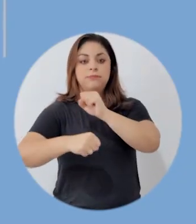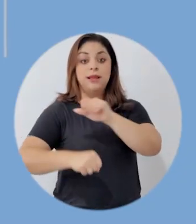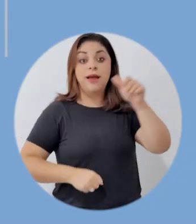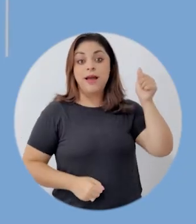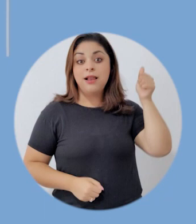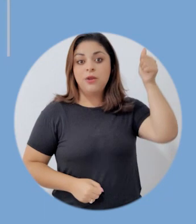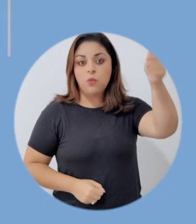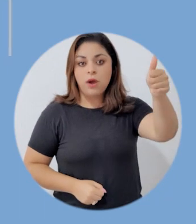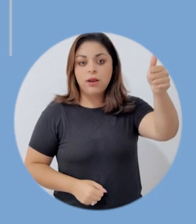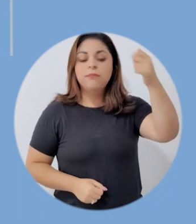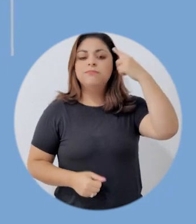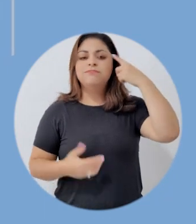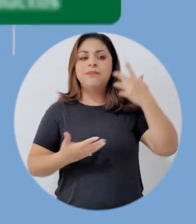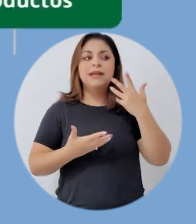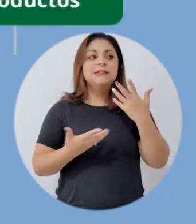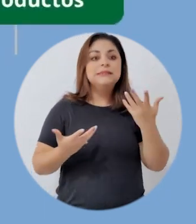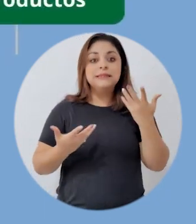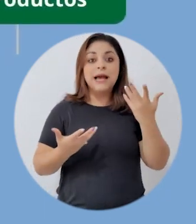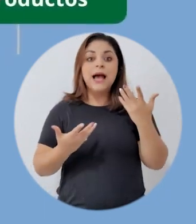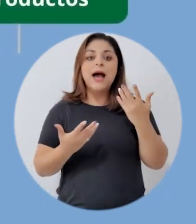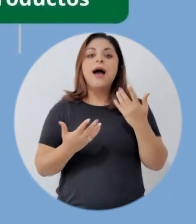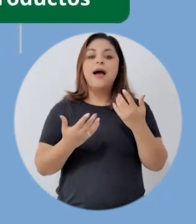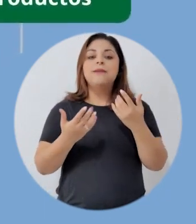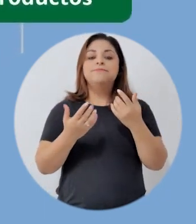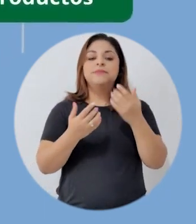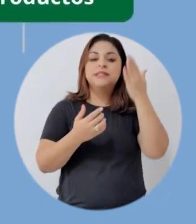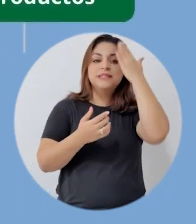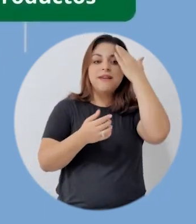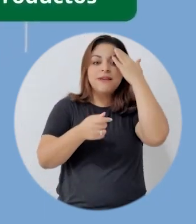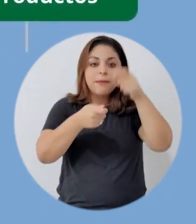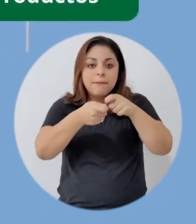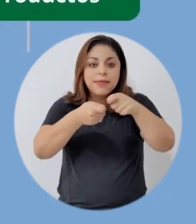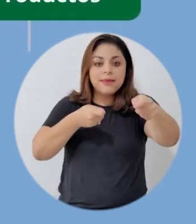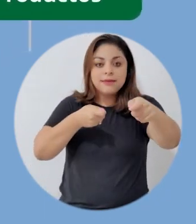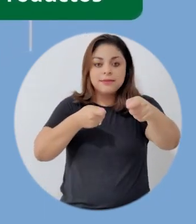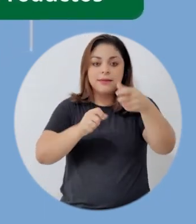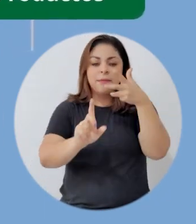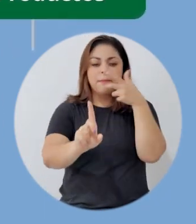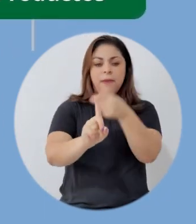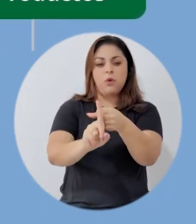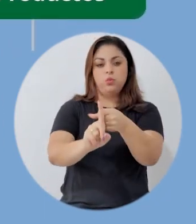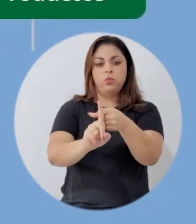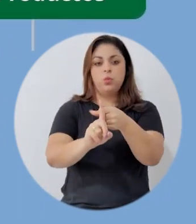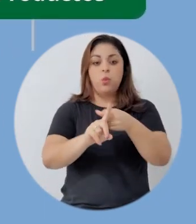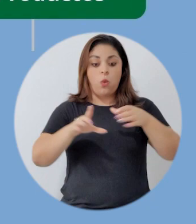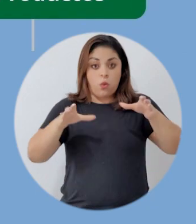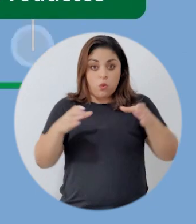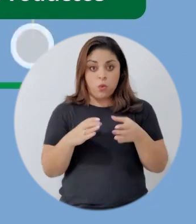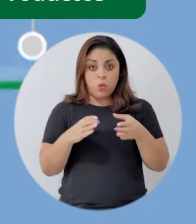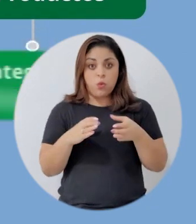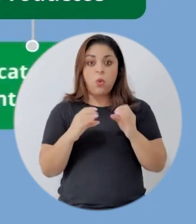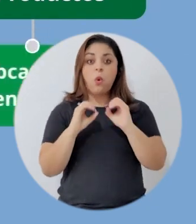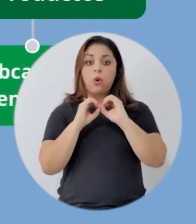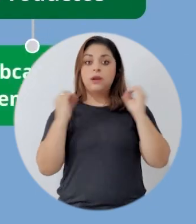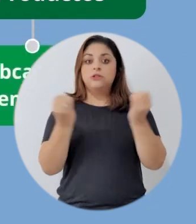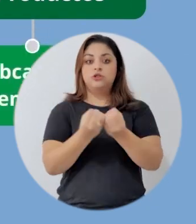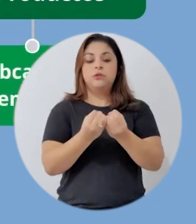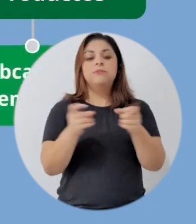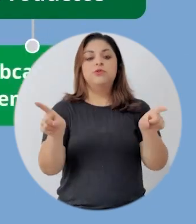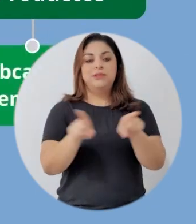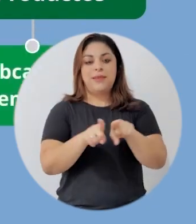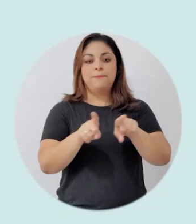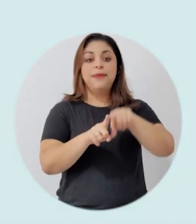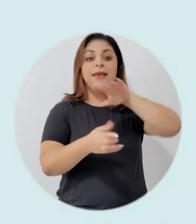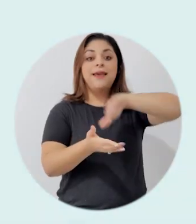ese impacto, no solamente a nivel organizacional, sino a nivel propiamente cantonal.